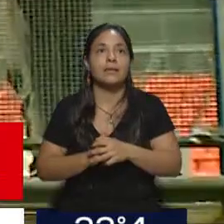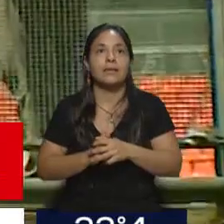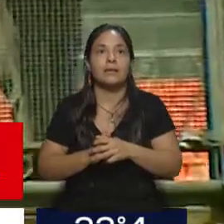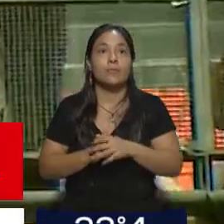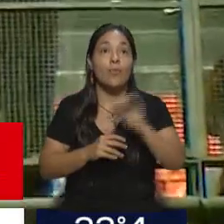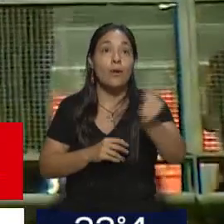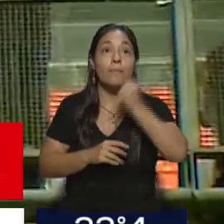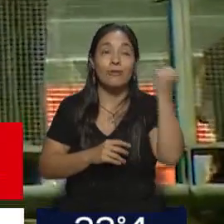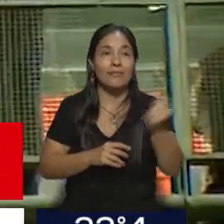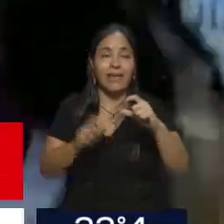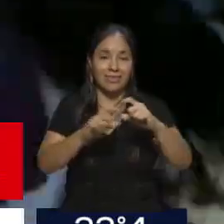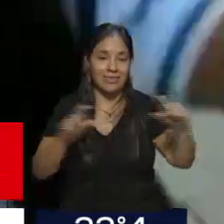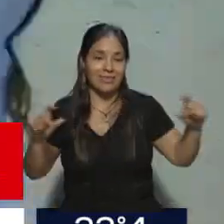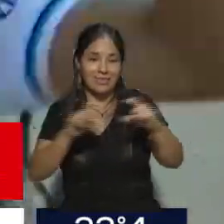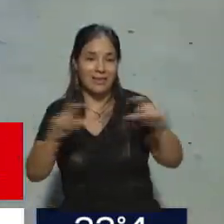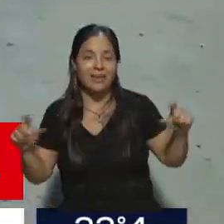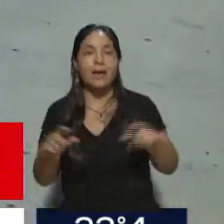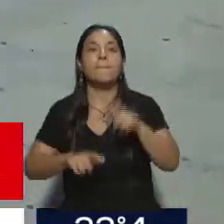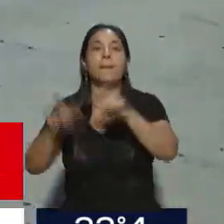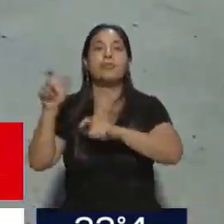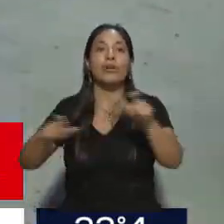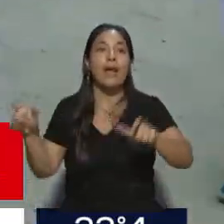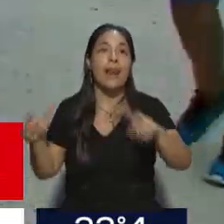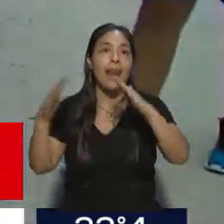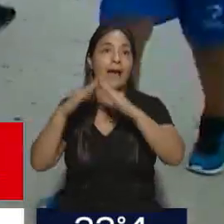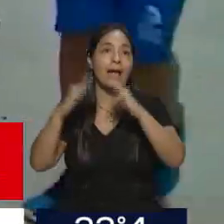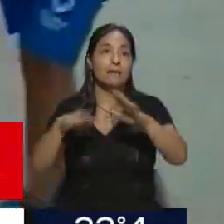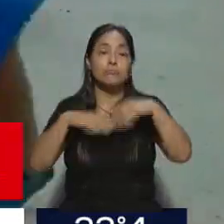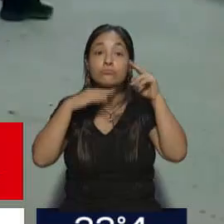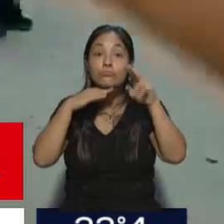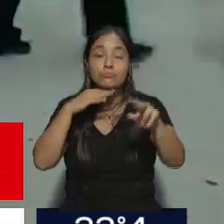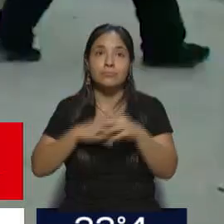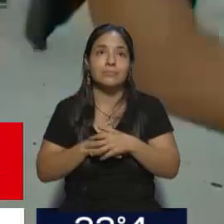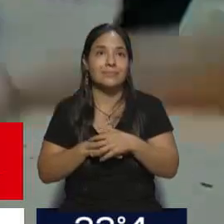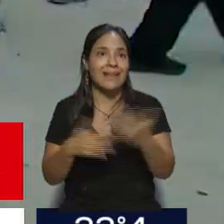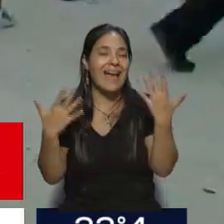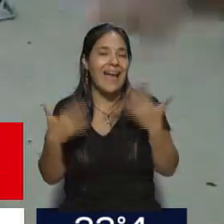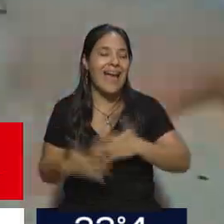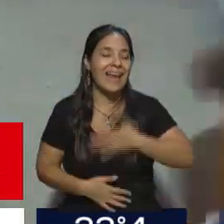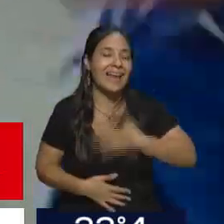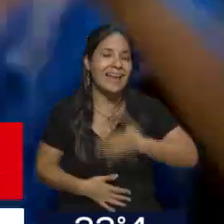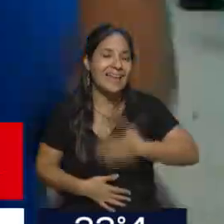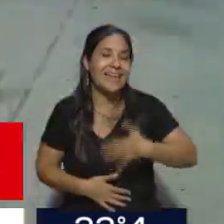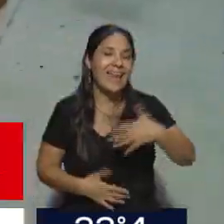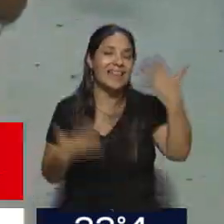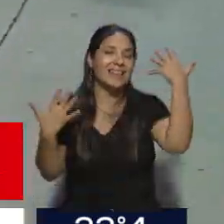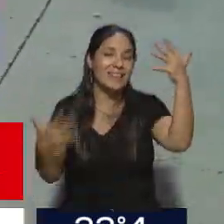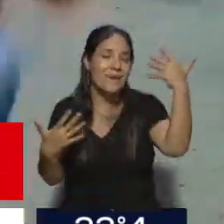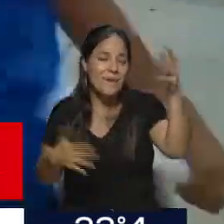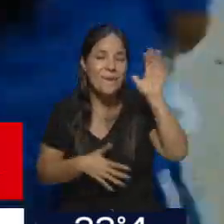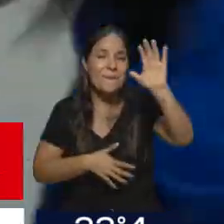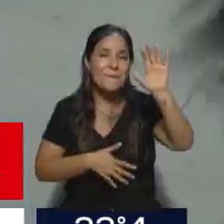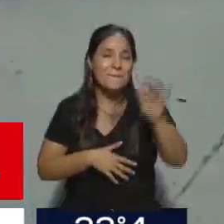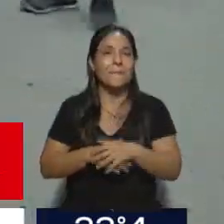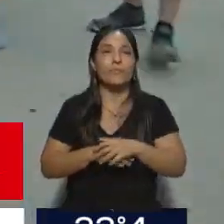son importantísimos. Mucha gente en casa. Esto hace todo instantes la alegría de la familia Tombina. Insistimos,